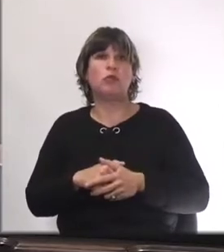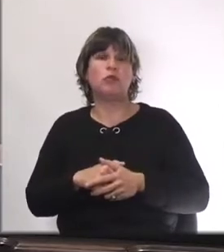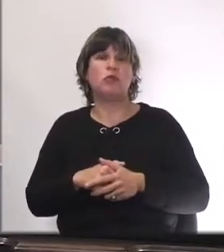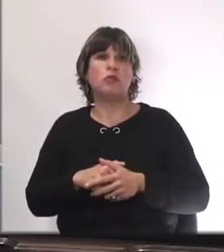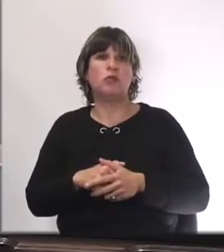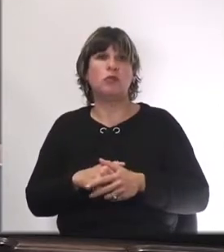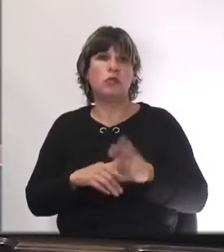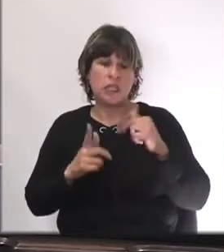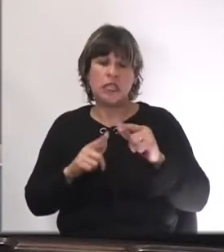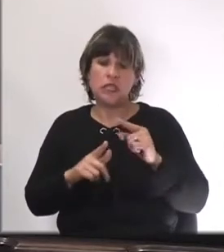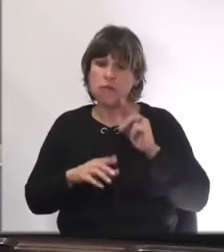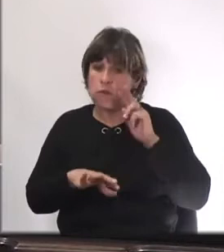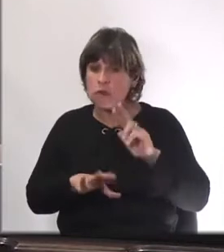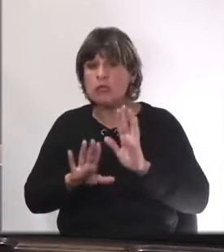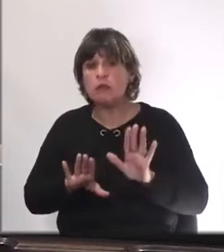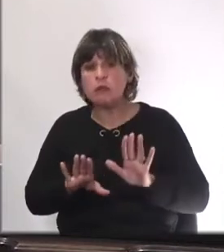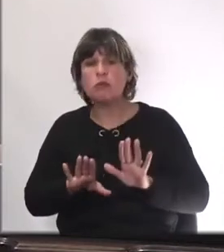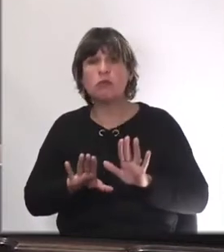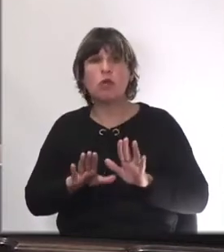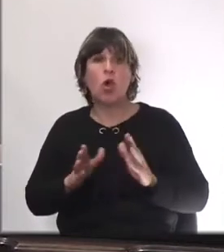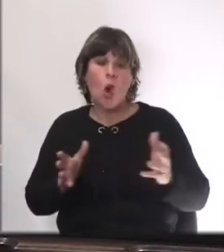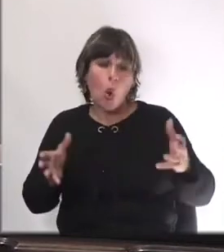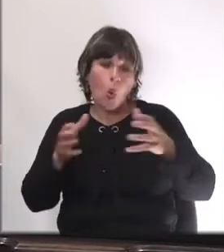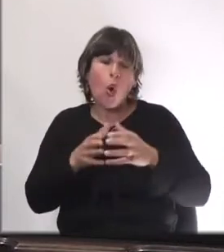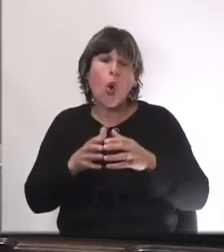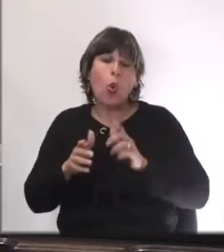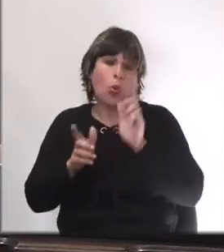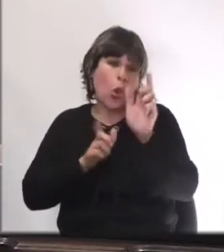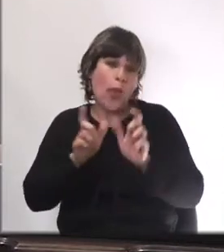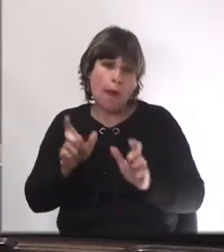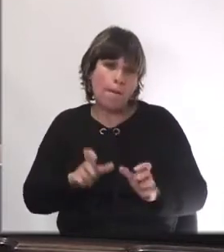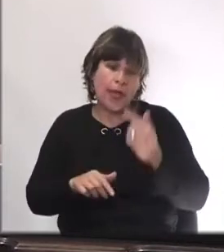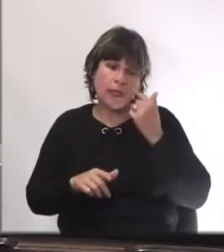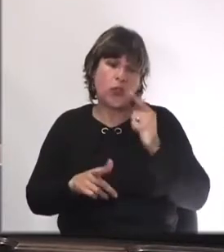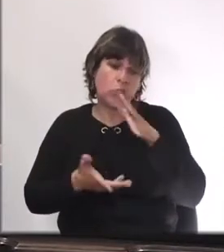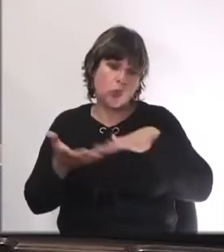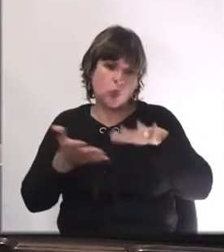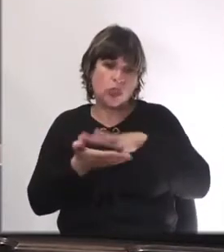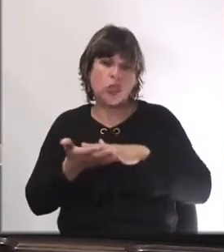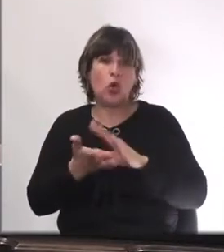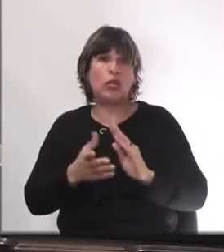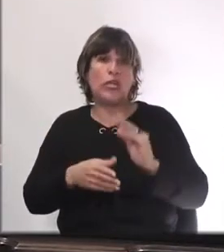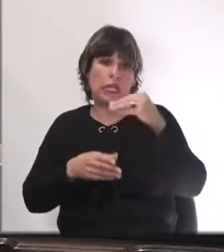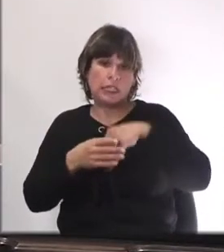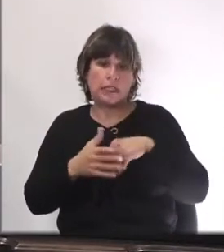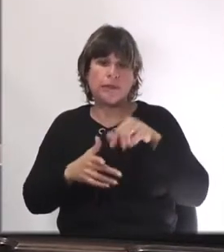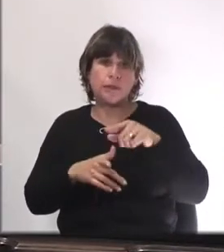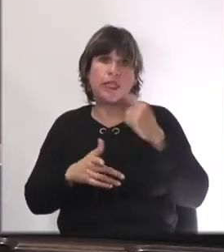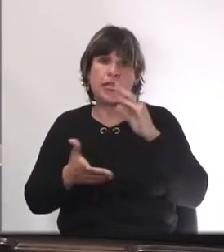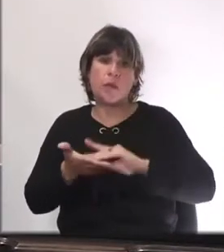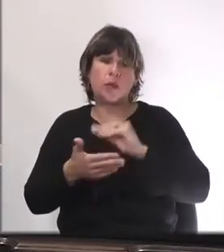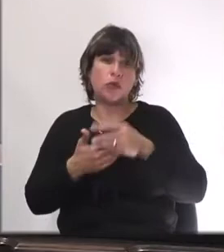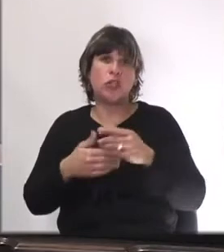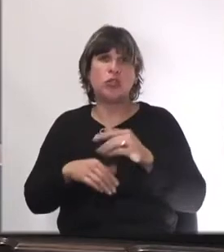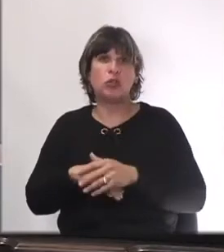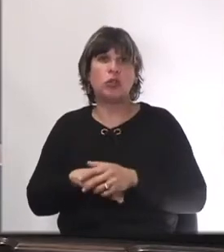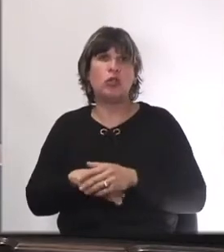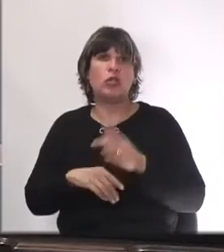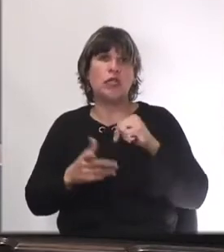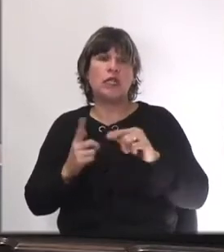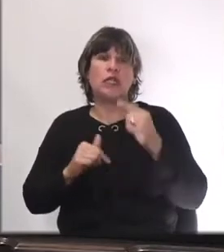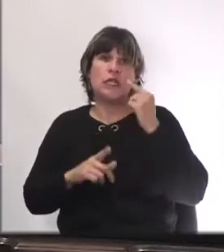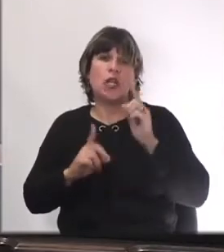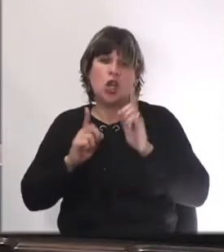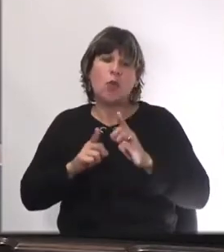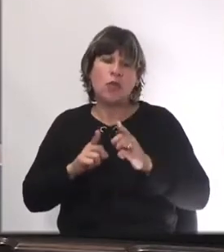y contemplando un conjunto de aspectos que acá están en el proyecto que viene, están apenas esbozados. Lo